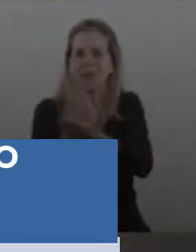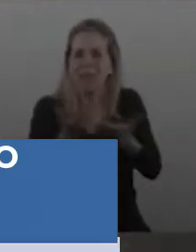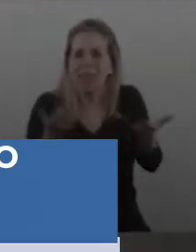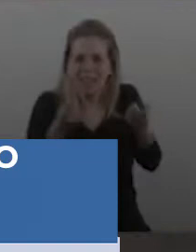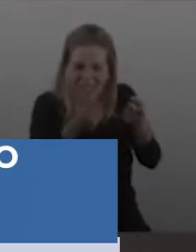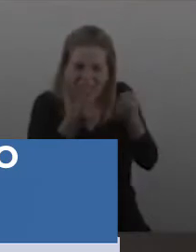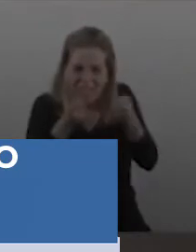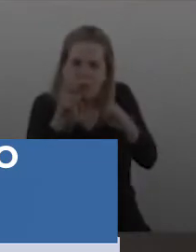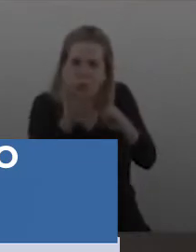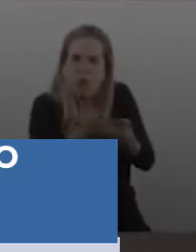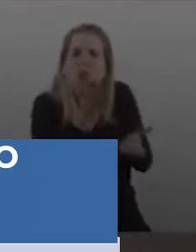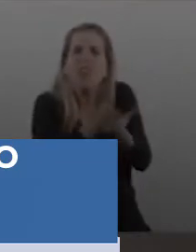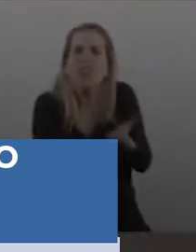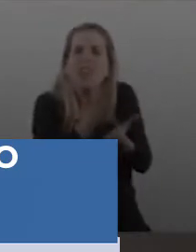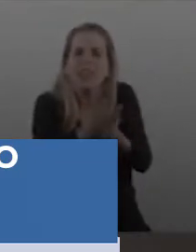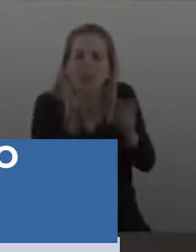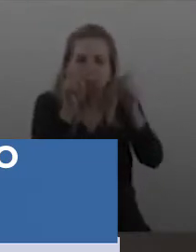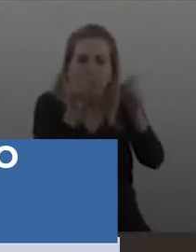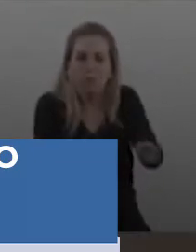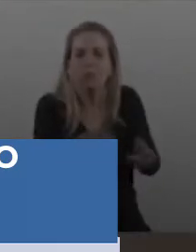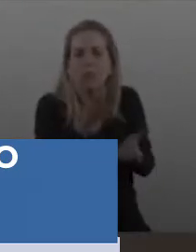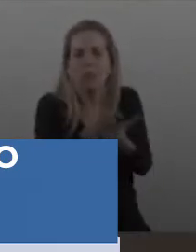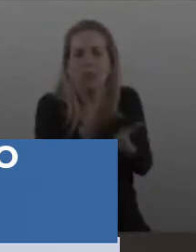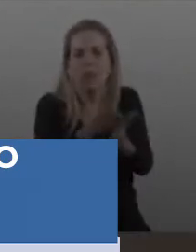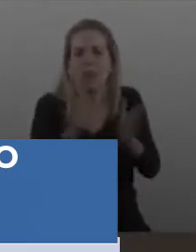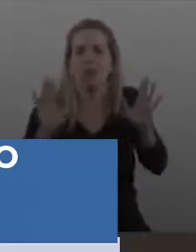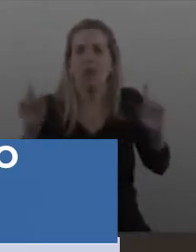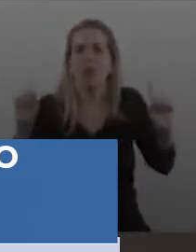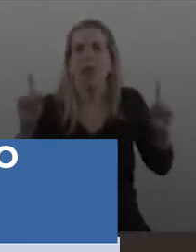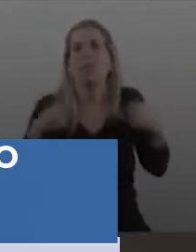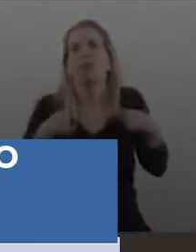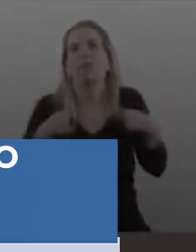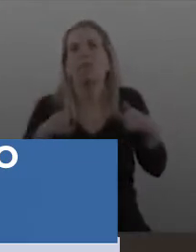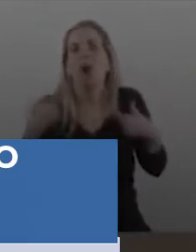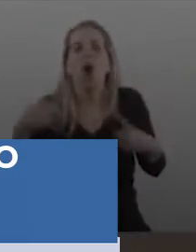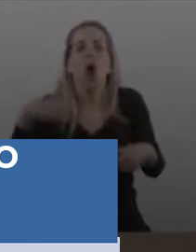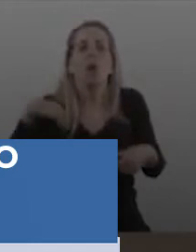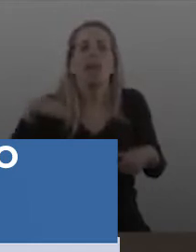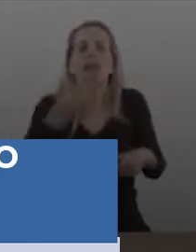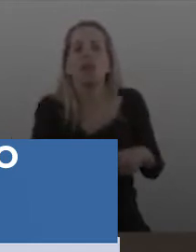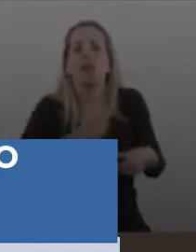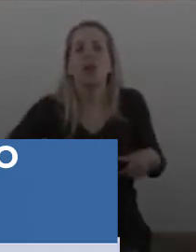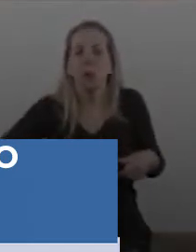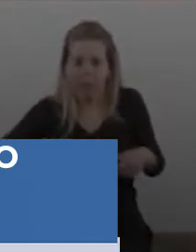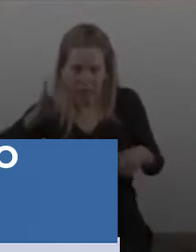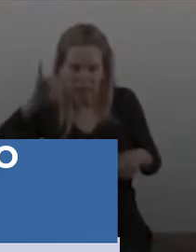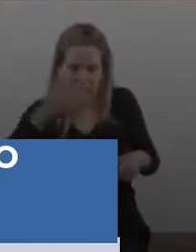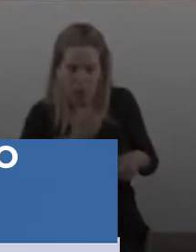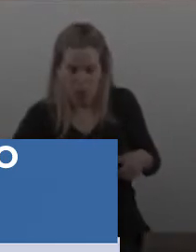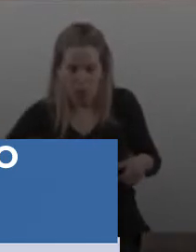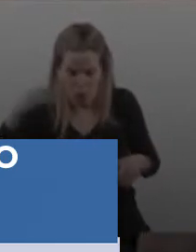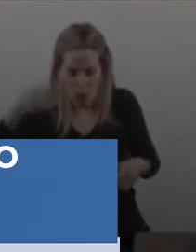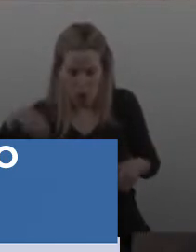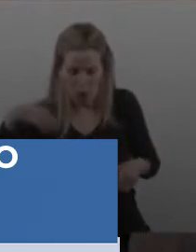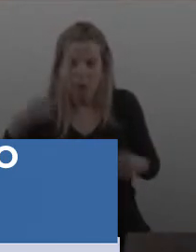merecen, porque es un derecho de ustedes. No es porque es una obligación nuestra, que lo es un derecho de